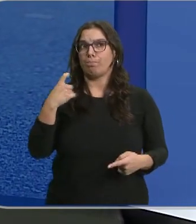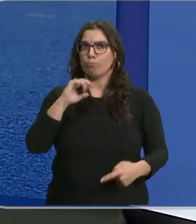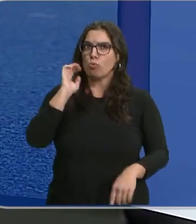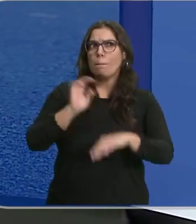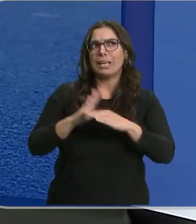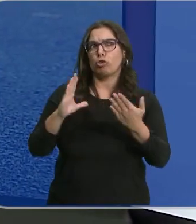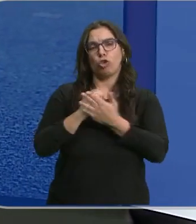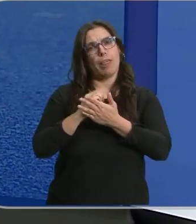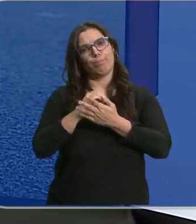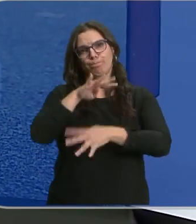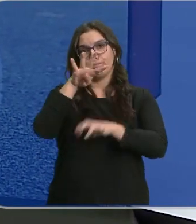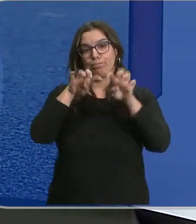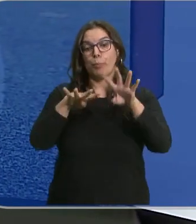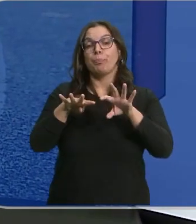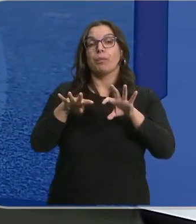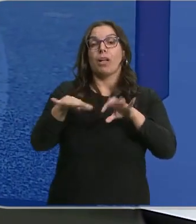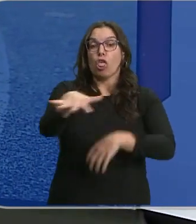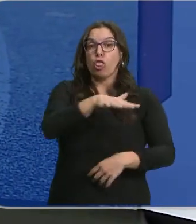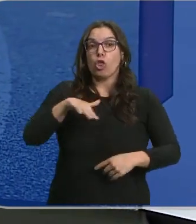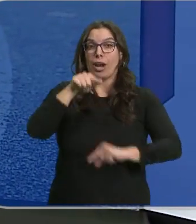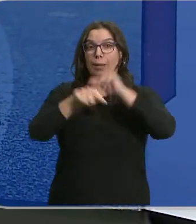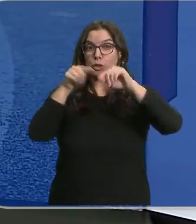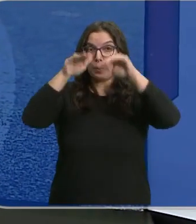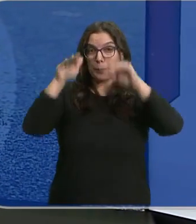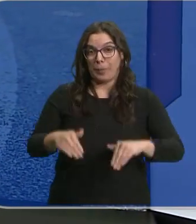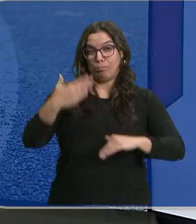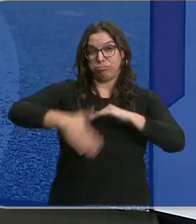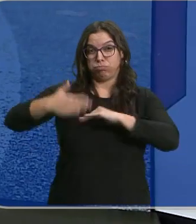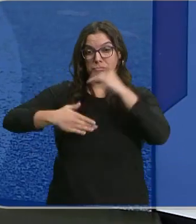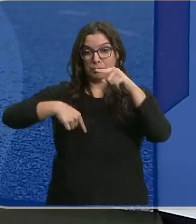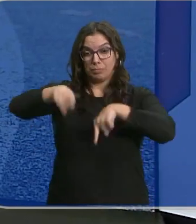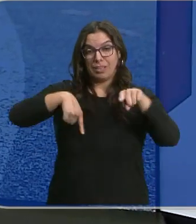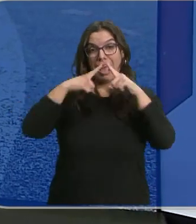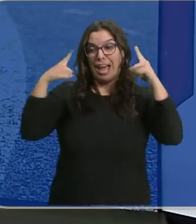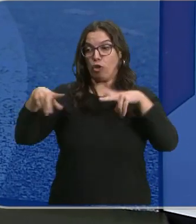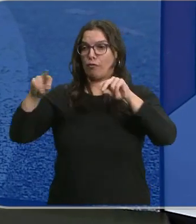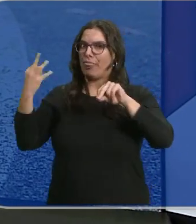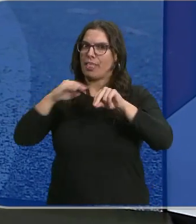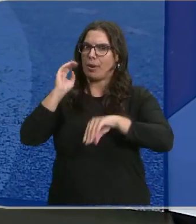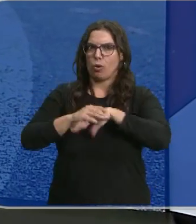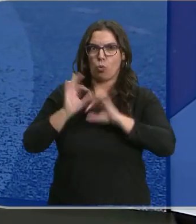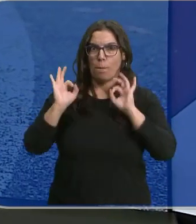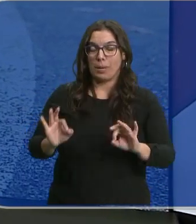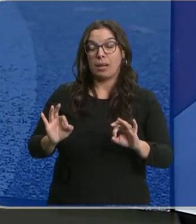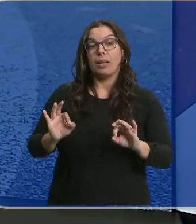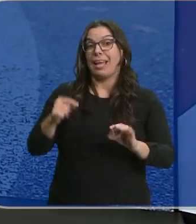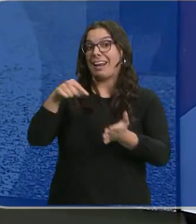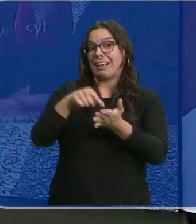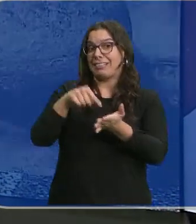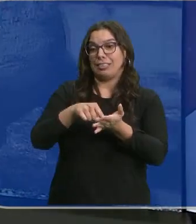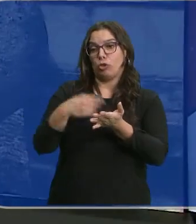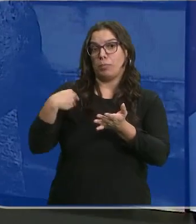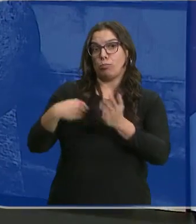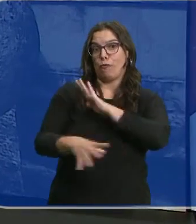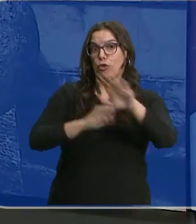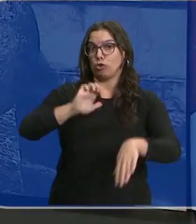poder aprobar: tener lista la zona de bajas emisiones antes de que acabe el año. Es un requisito indispensable para no perder los fondos europeos.